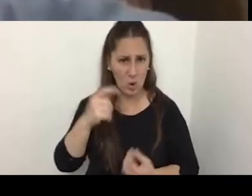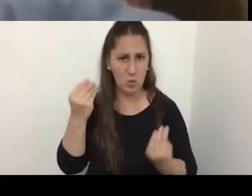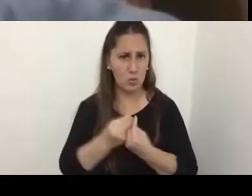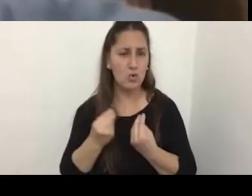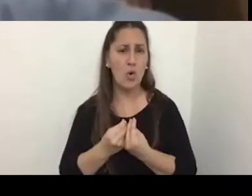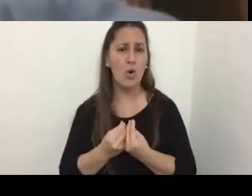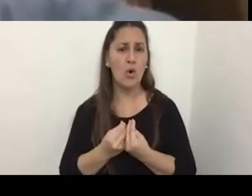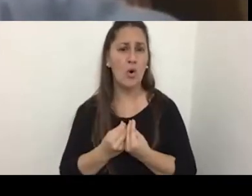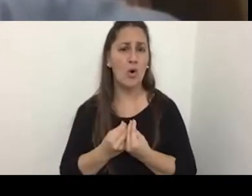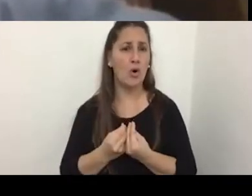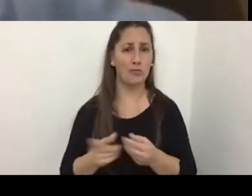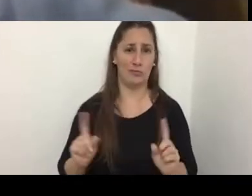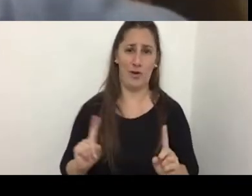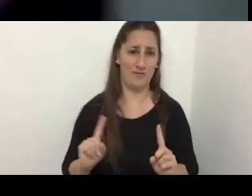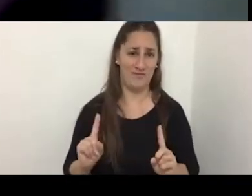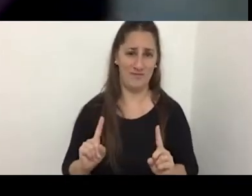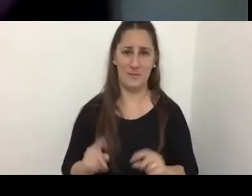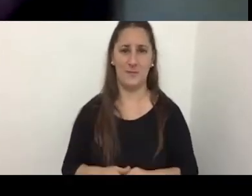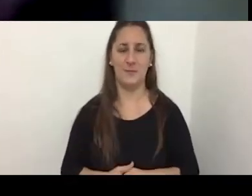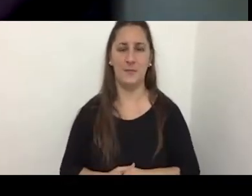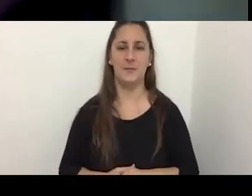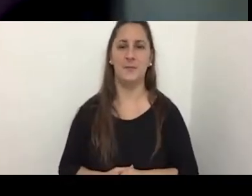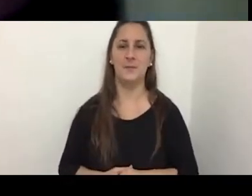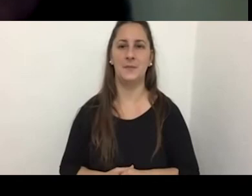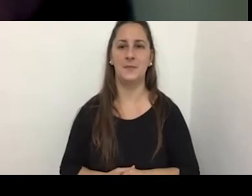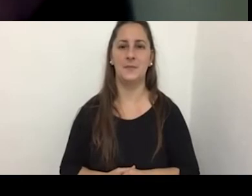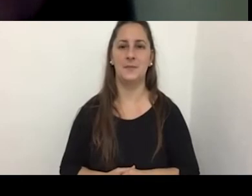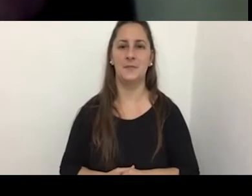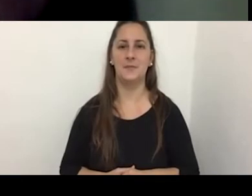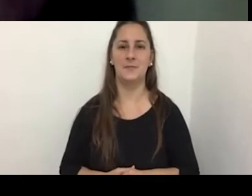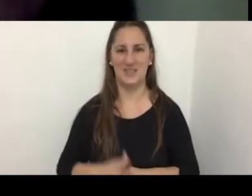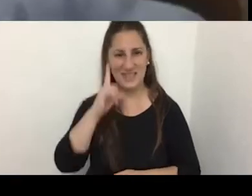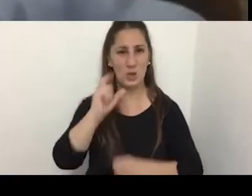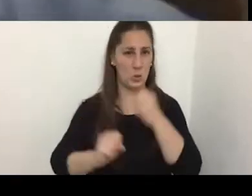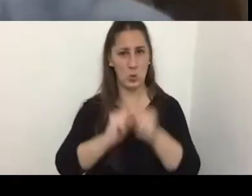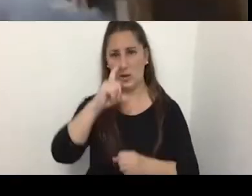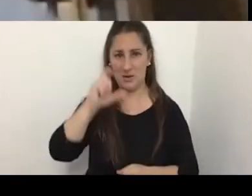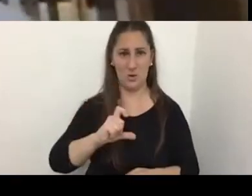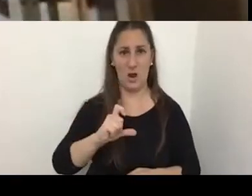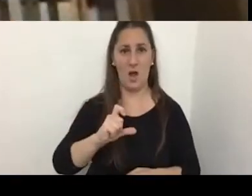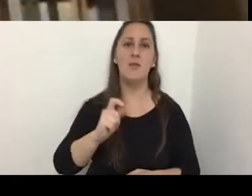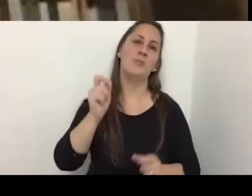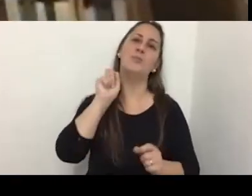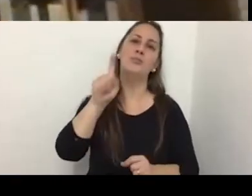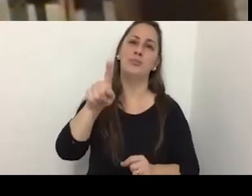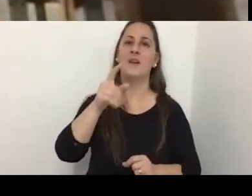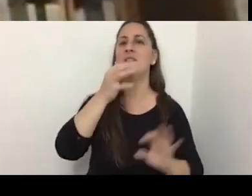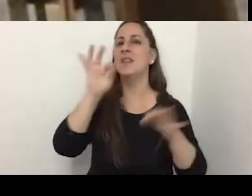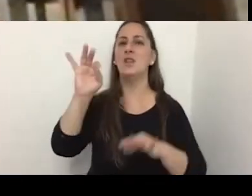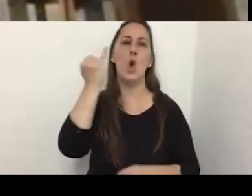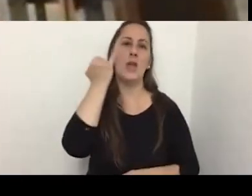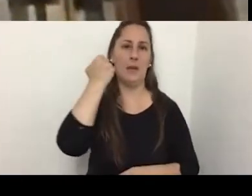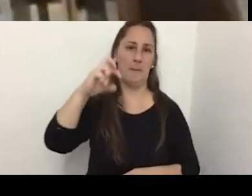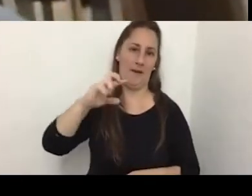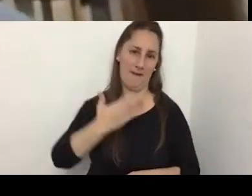No. Me ¿Saben parece que quién no. transformó a España en potencia petrolera? El que le vendió YPF. No.